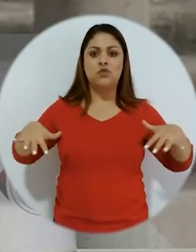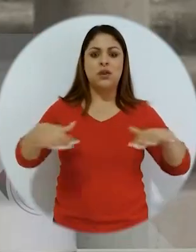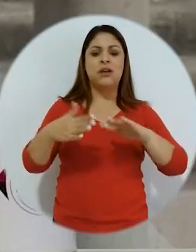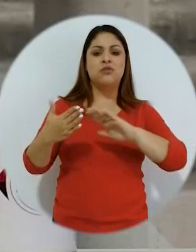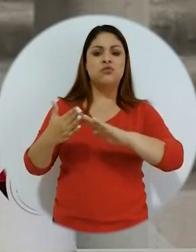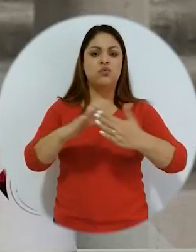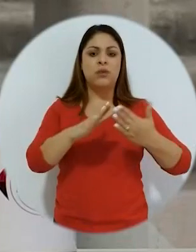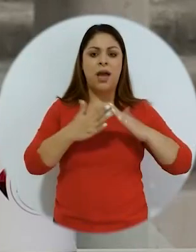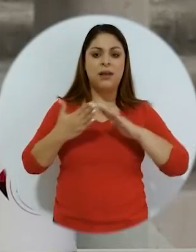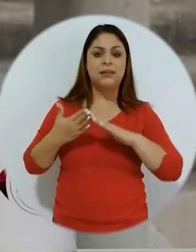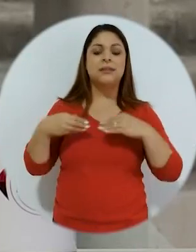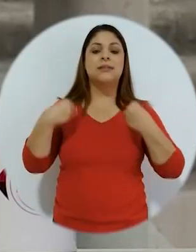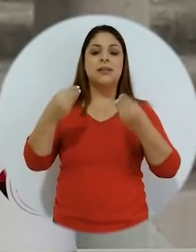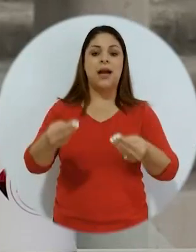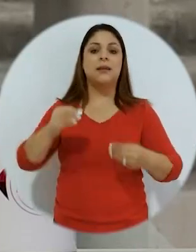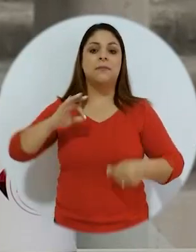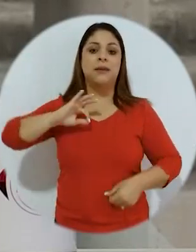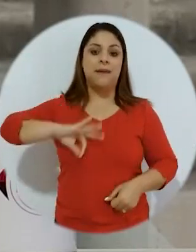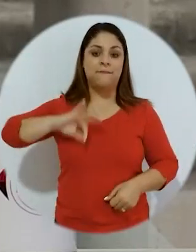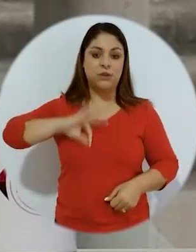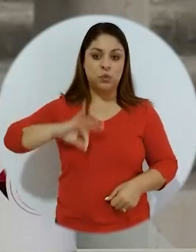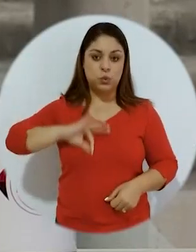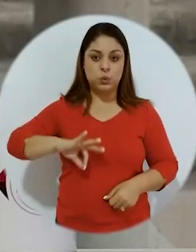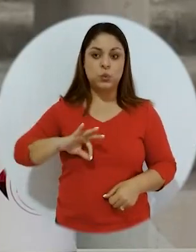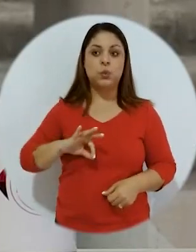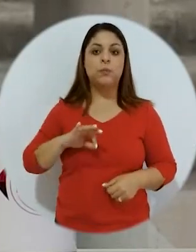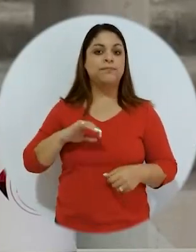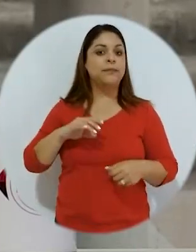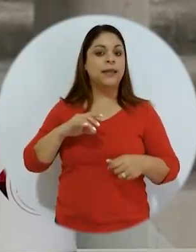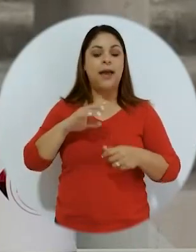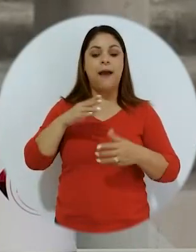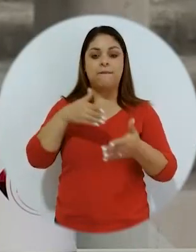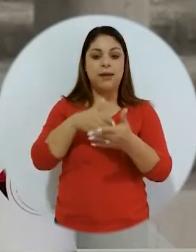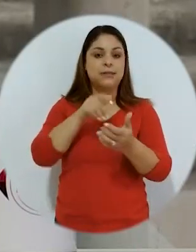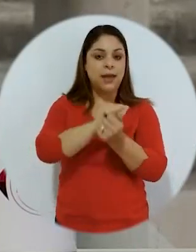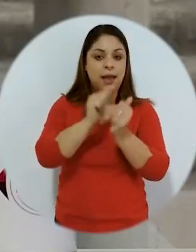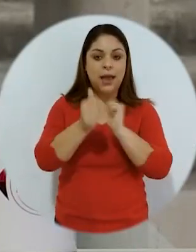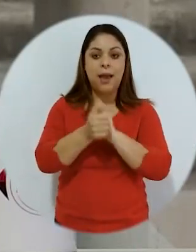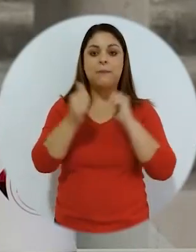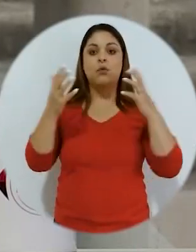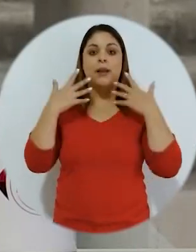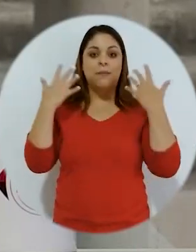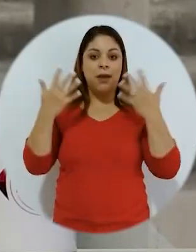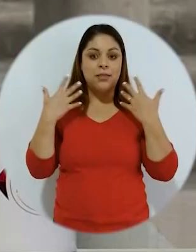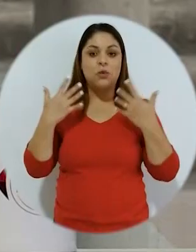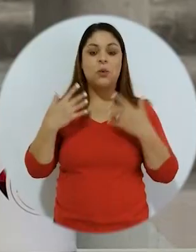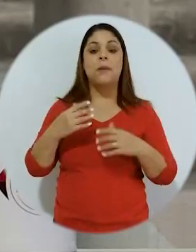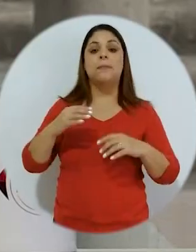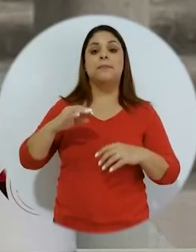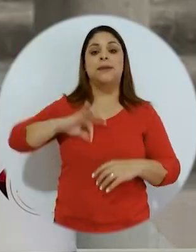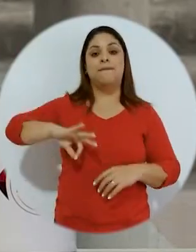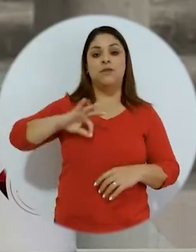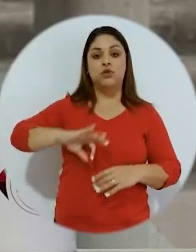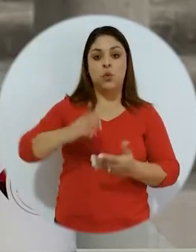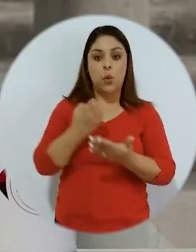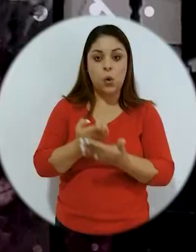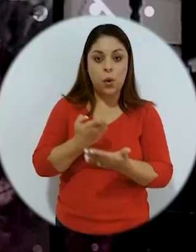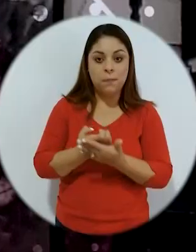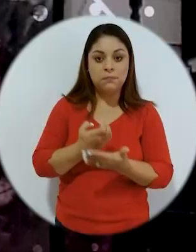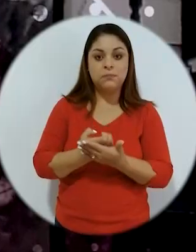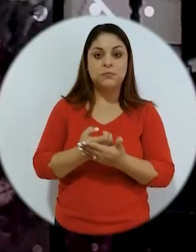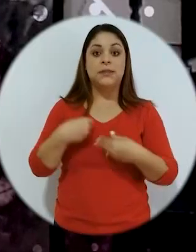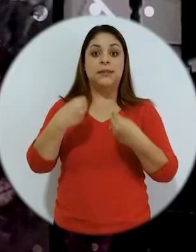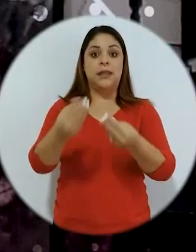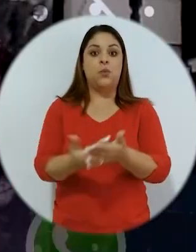mismas zonas rurales, podríamos generar beneficios, que son beneficios en contra del cambio climático, beneficios económicos, porque se generarían